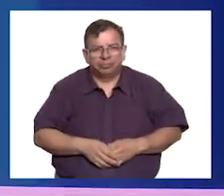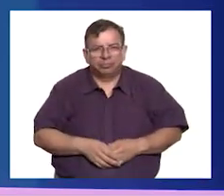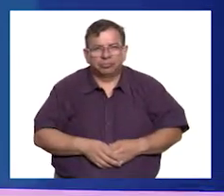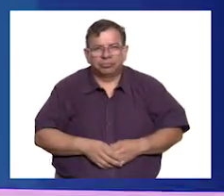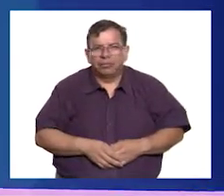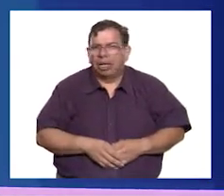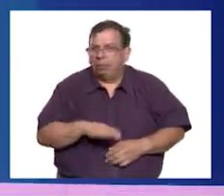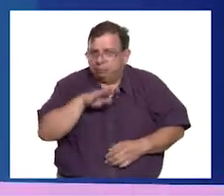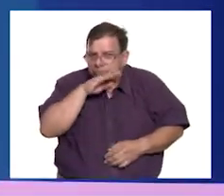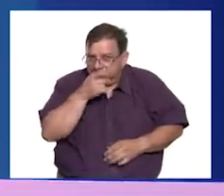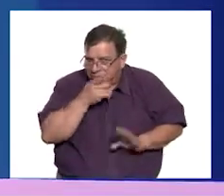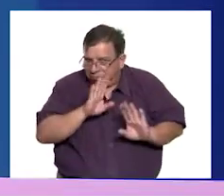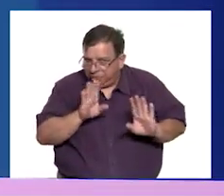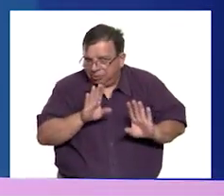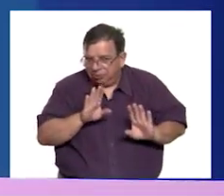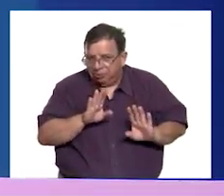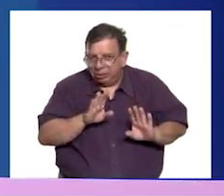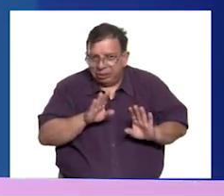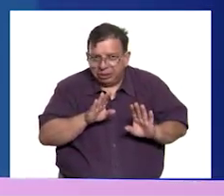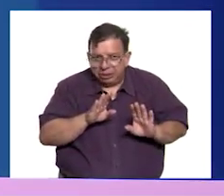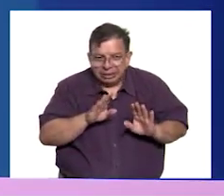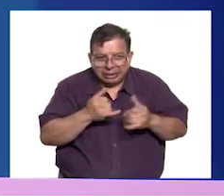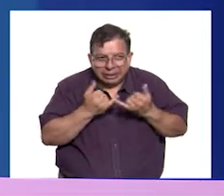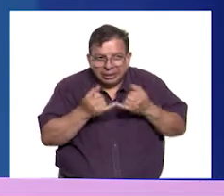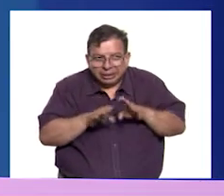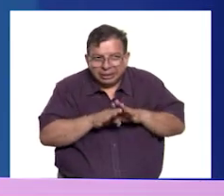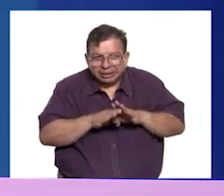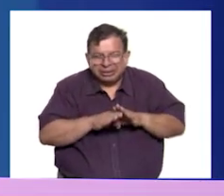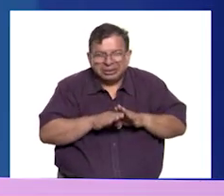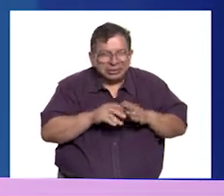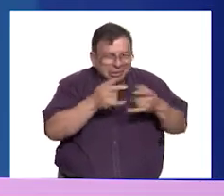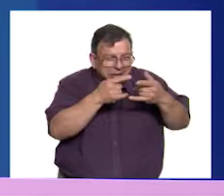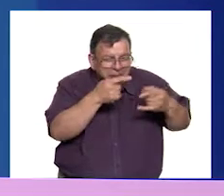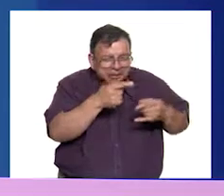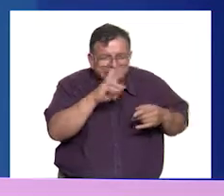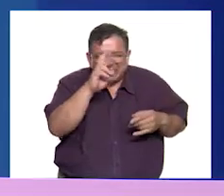le digan a mi mamá, pero me hacen pensar en algunas de mis tías!